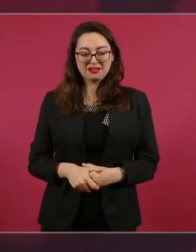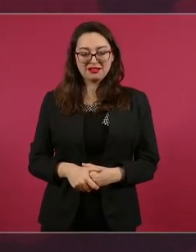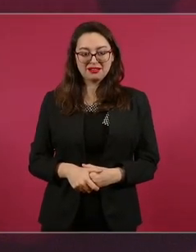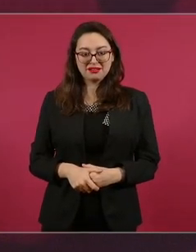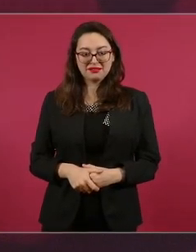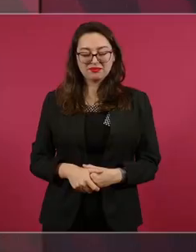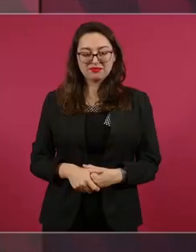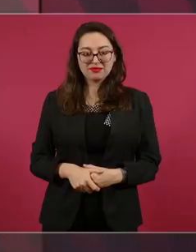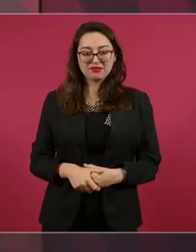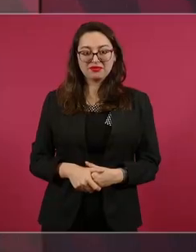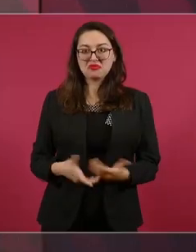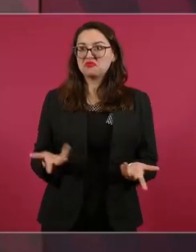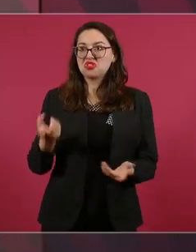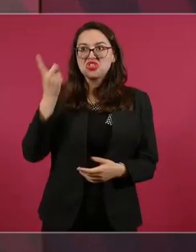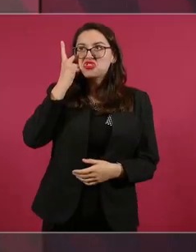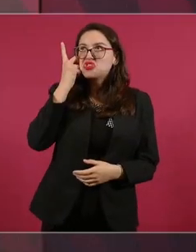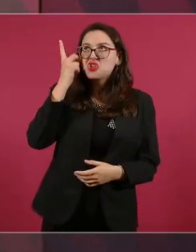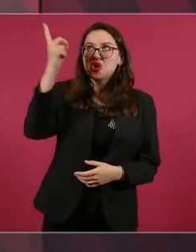¿Cuál Dios?